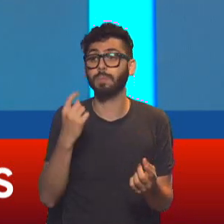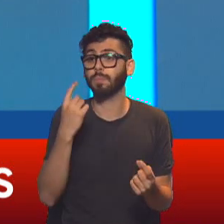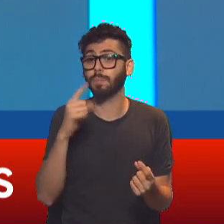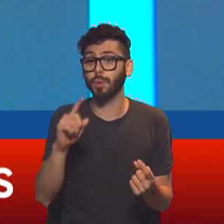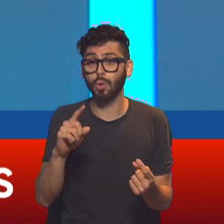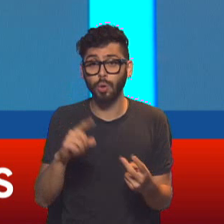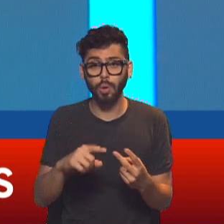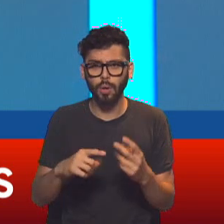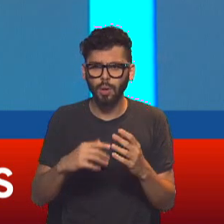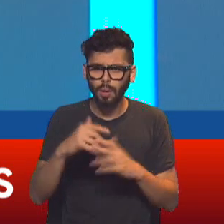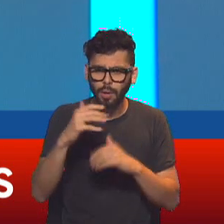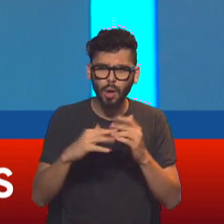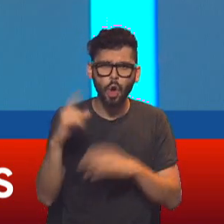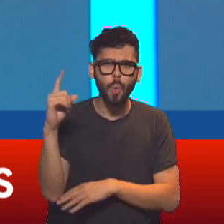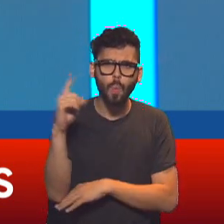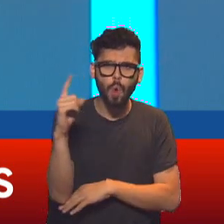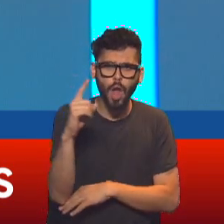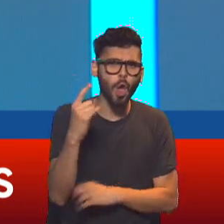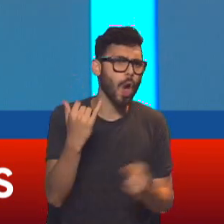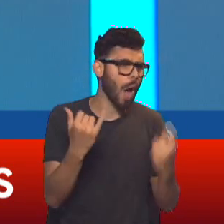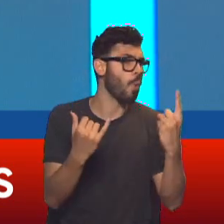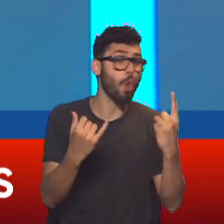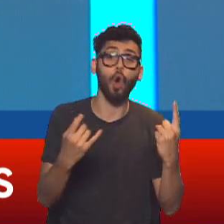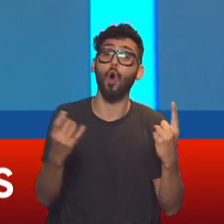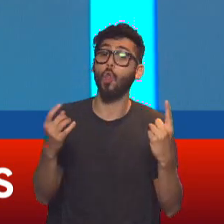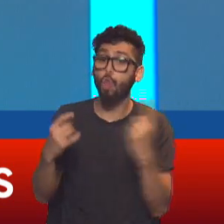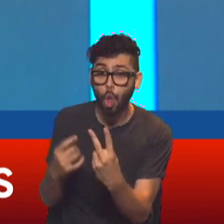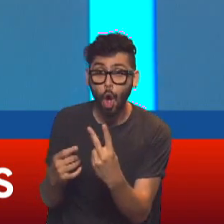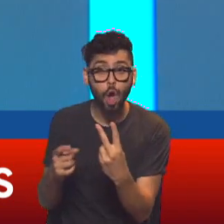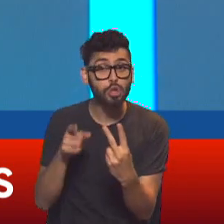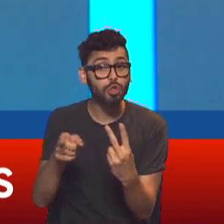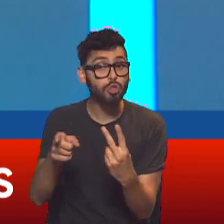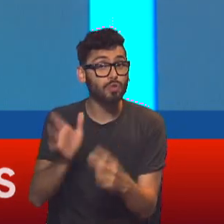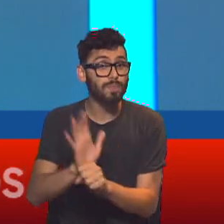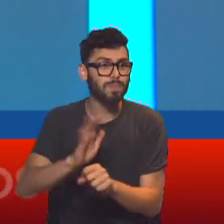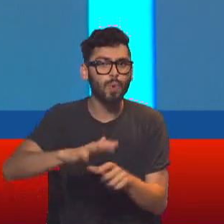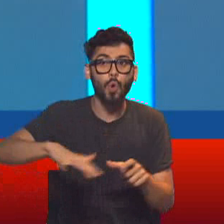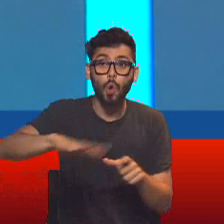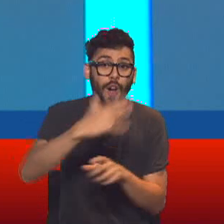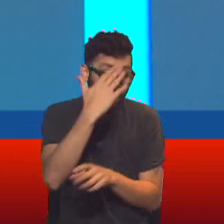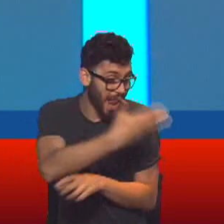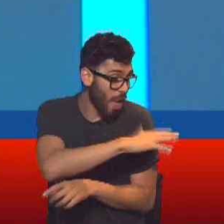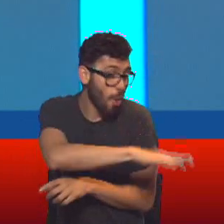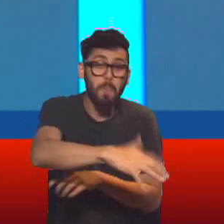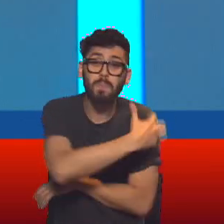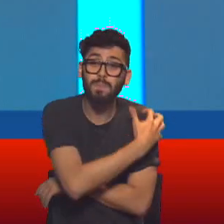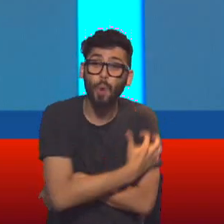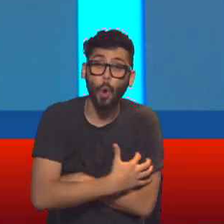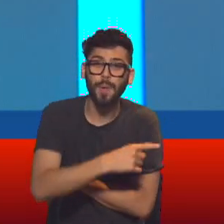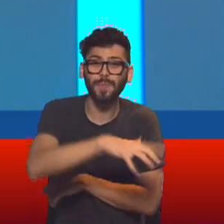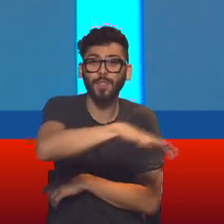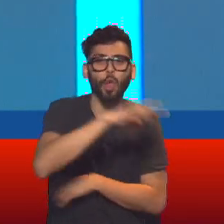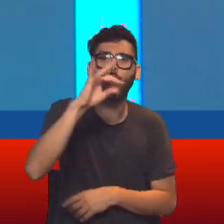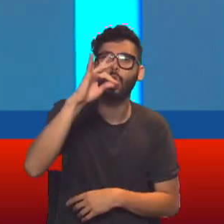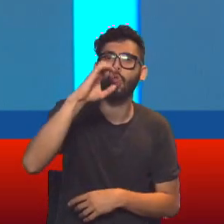Puerto Madero para que mire uno de los sectores más pobres y humildes de la ciudad, que es toda la zona de Dock